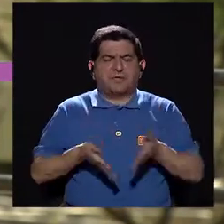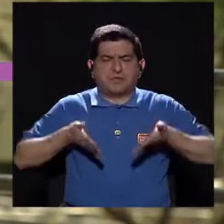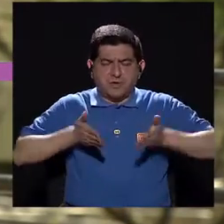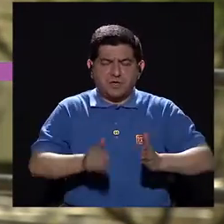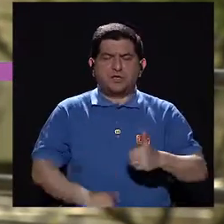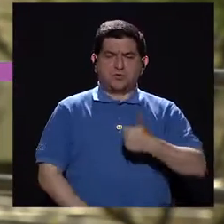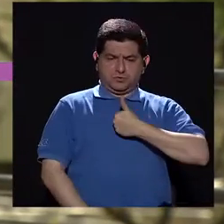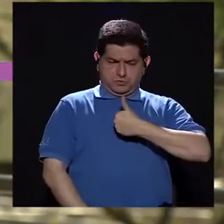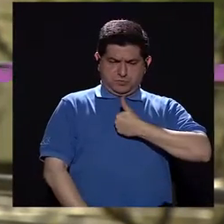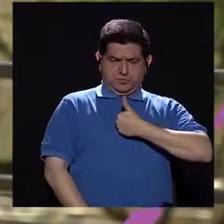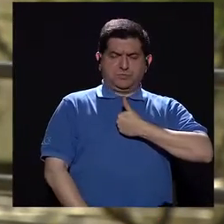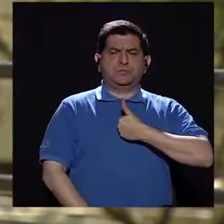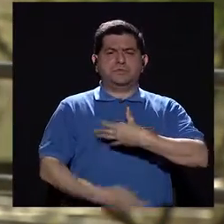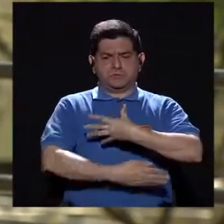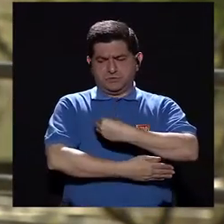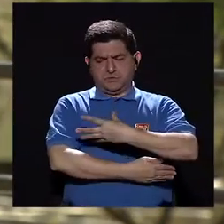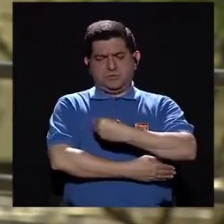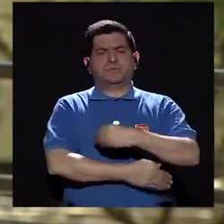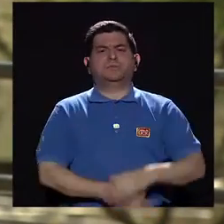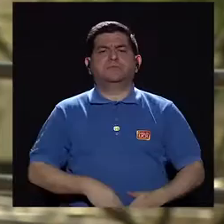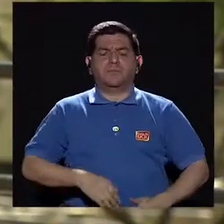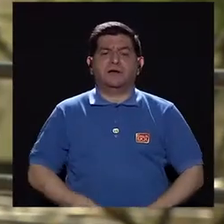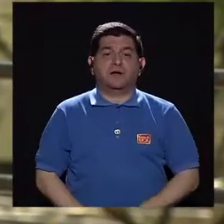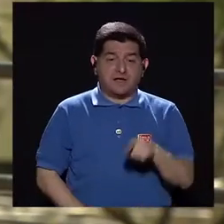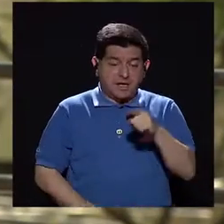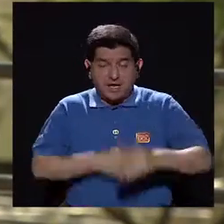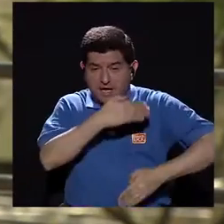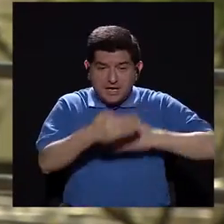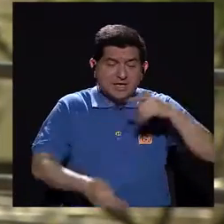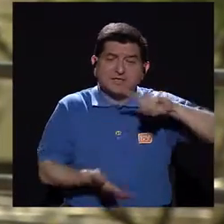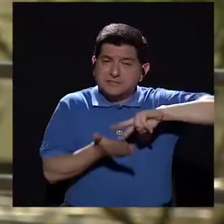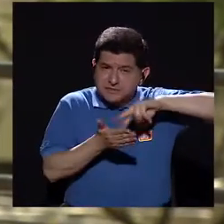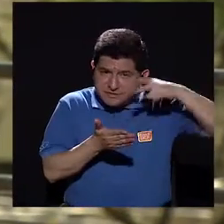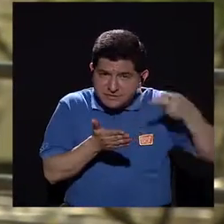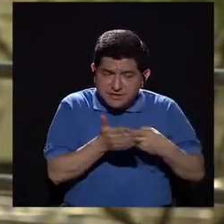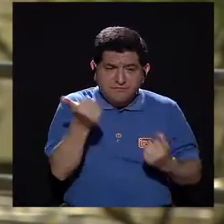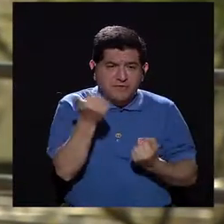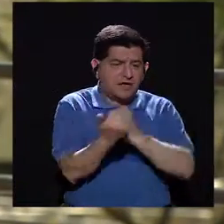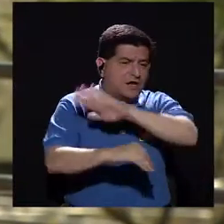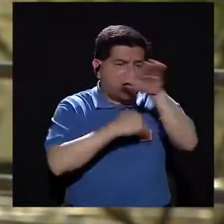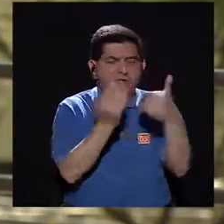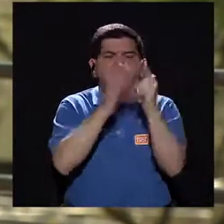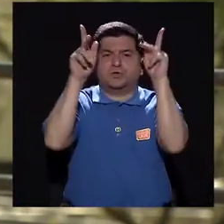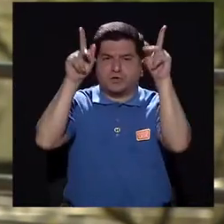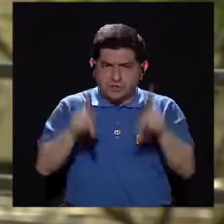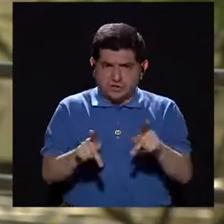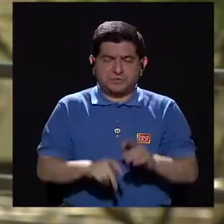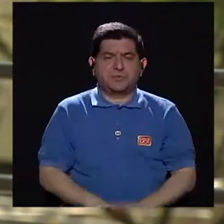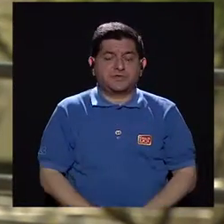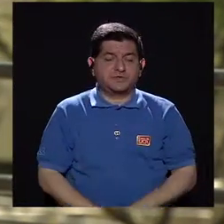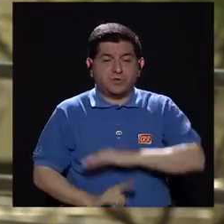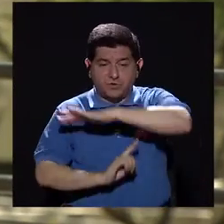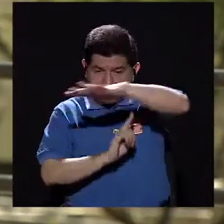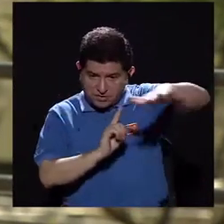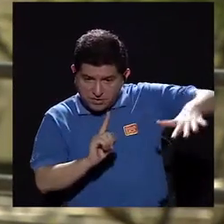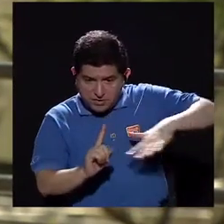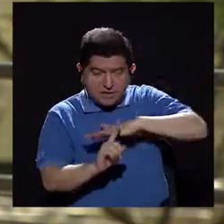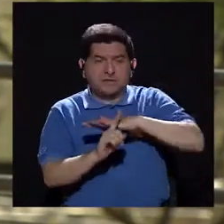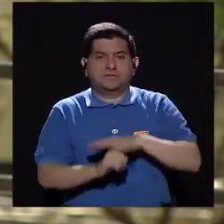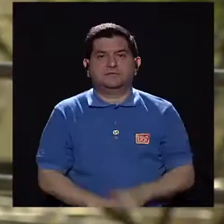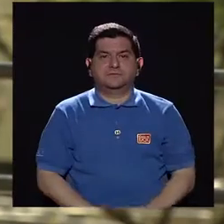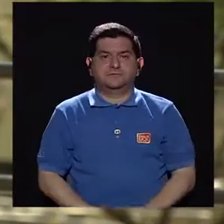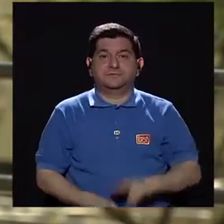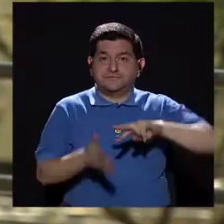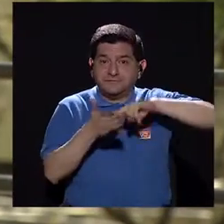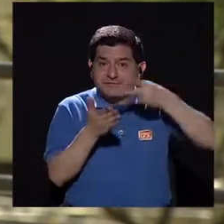niños con nuestra propia leche, que es un proceso y como proceso conlleva el apoyo de todas las personas que están a nuestro